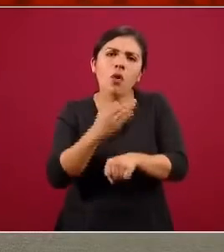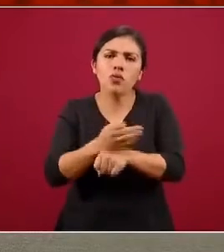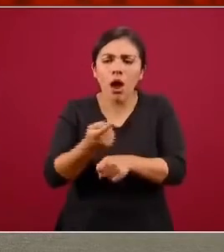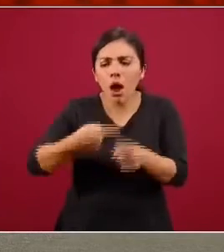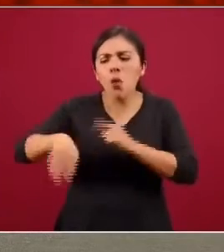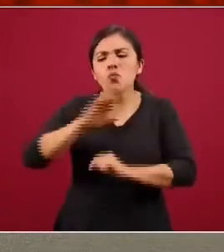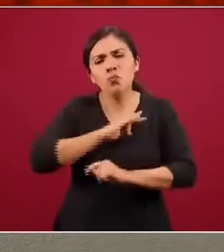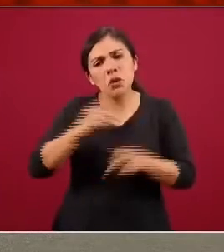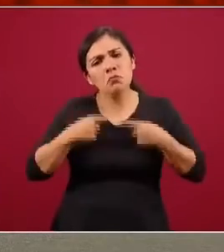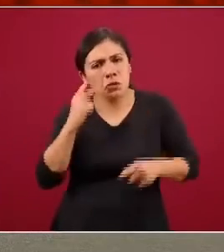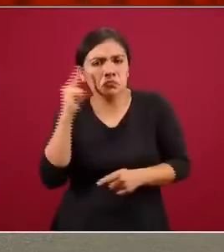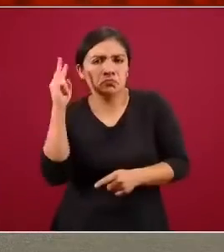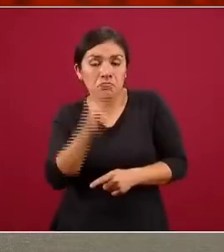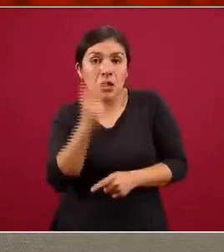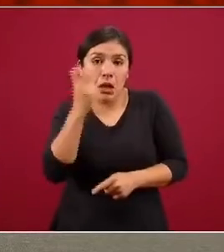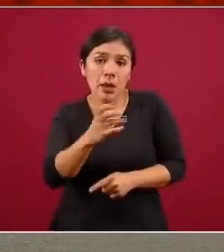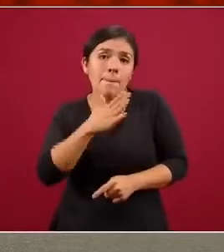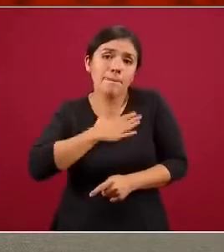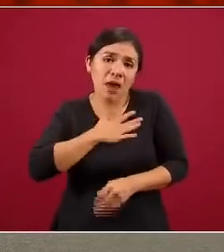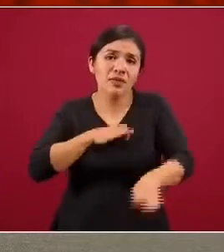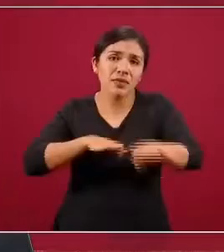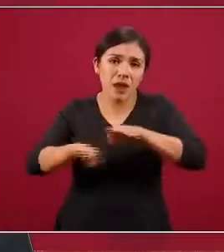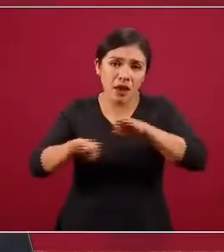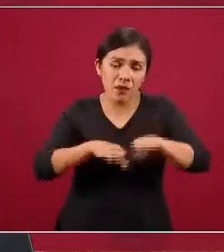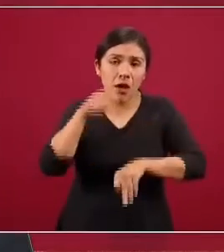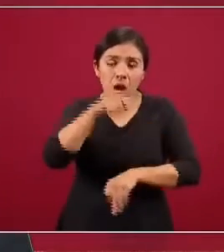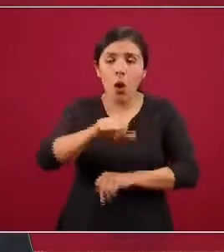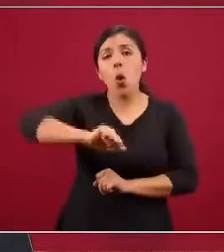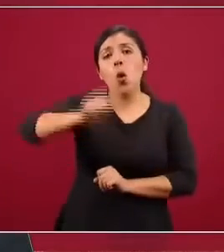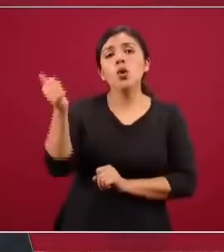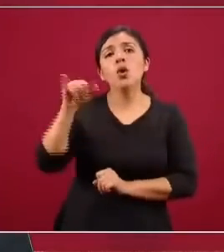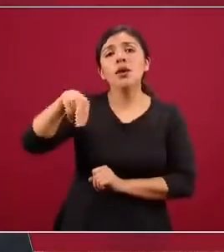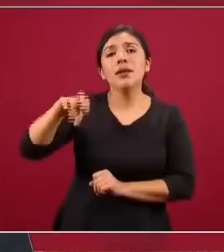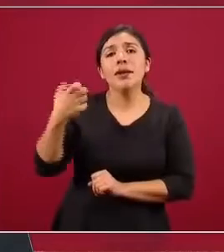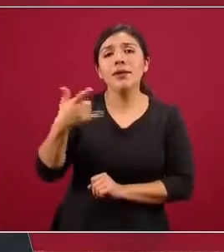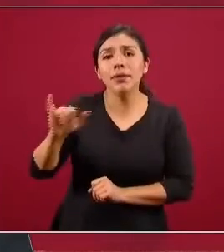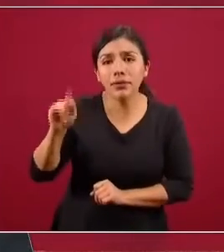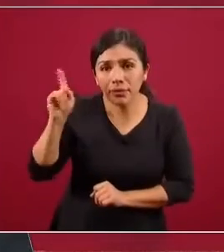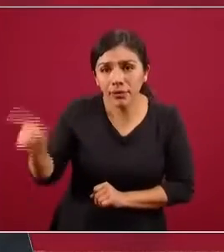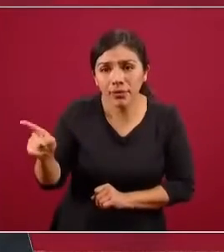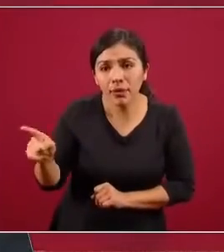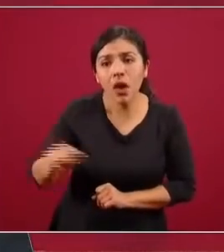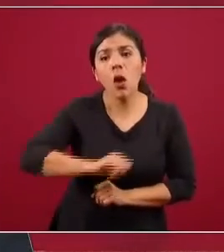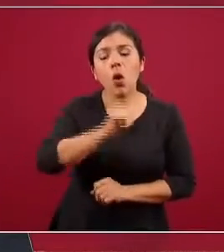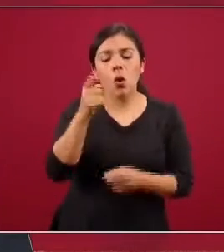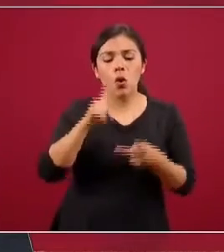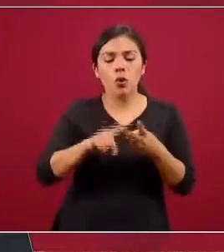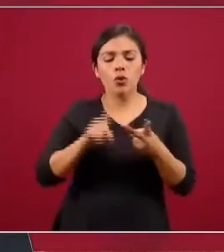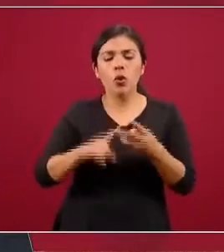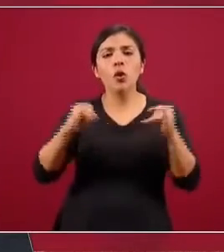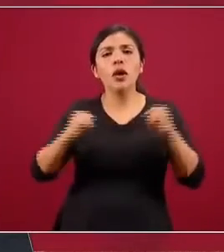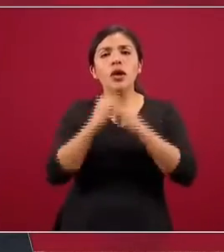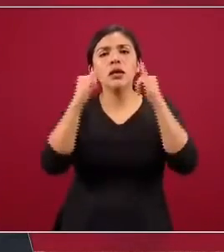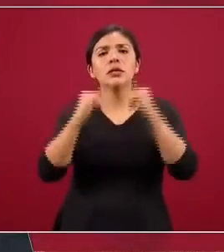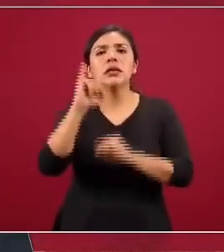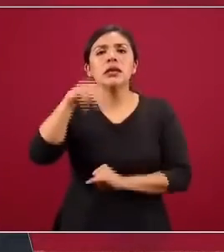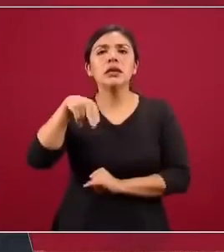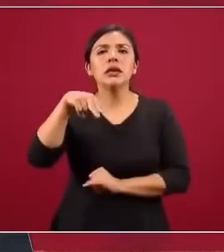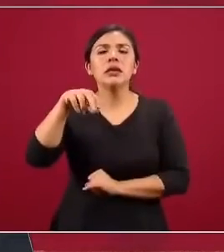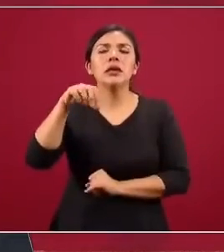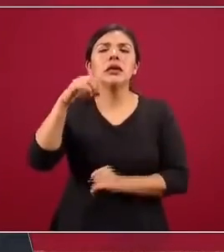del público, es parte de nuestro trabajo. Está INEGI, está el Instituto Nacional de Salud